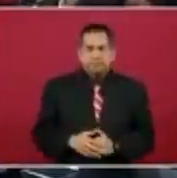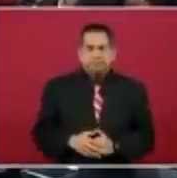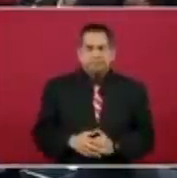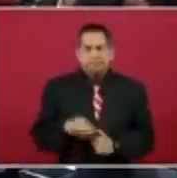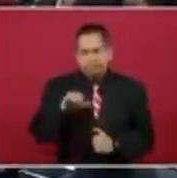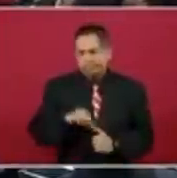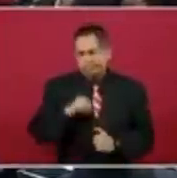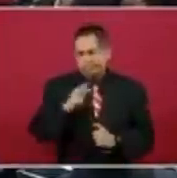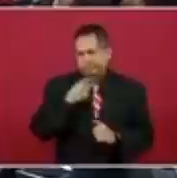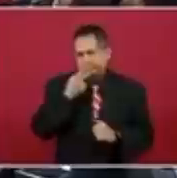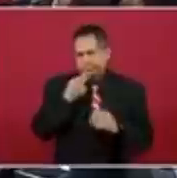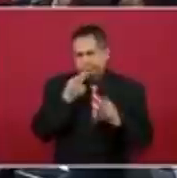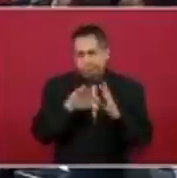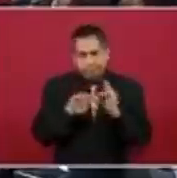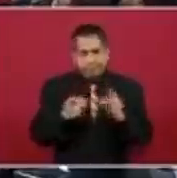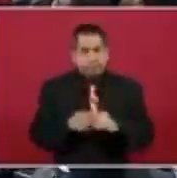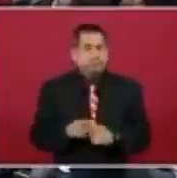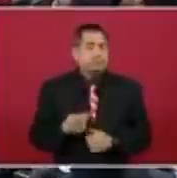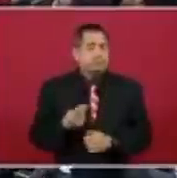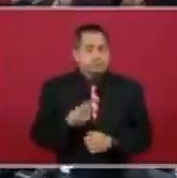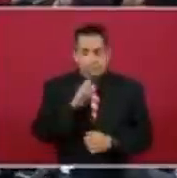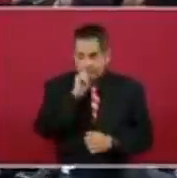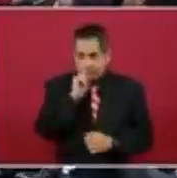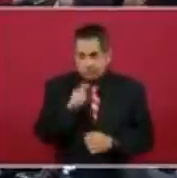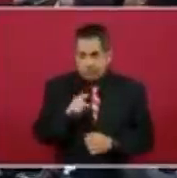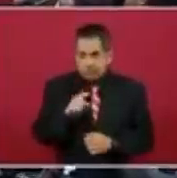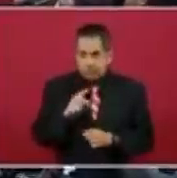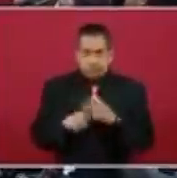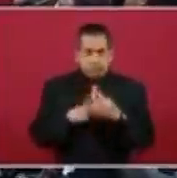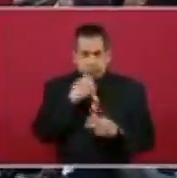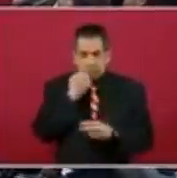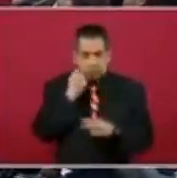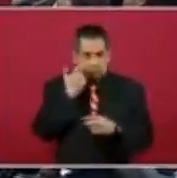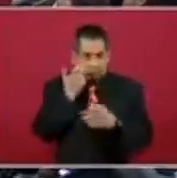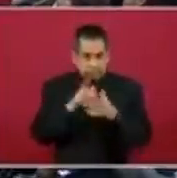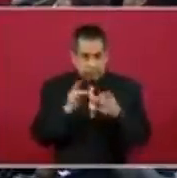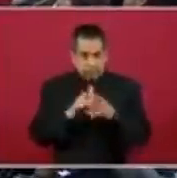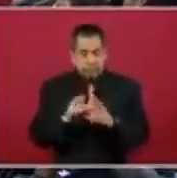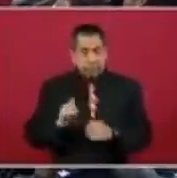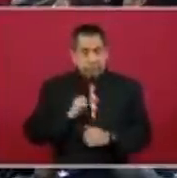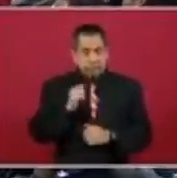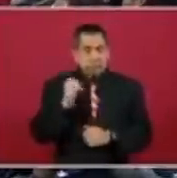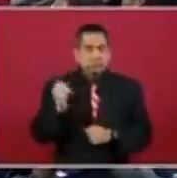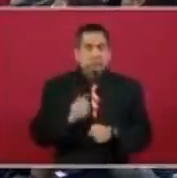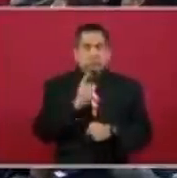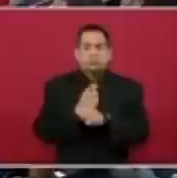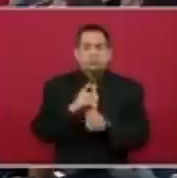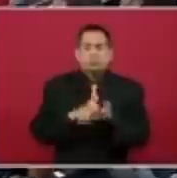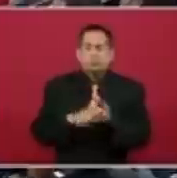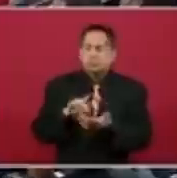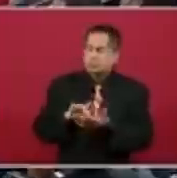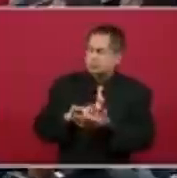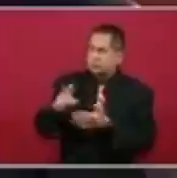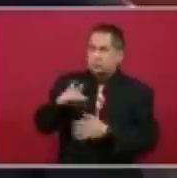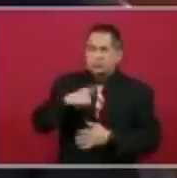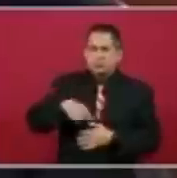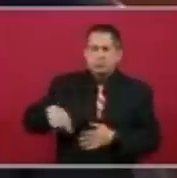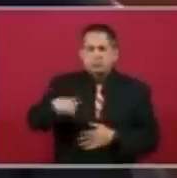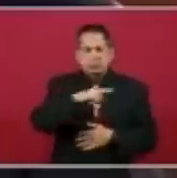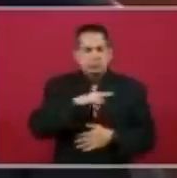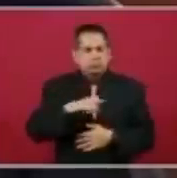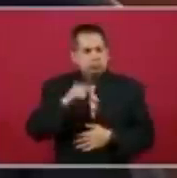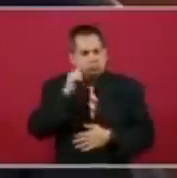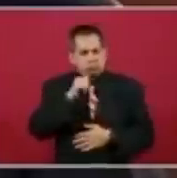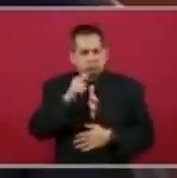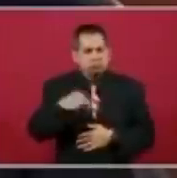eso también quiero aprovechar la oportunidad para agradecerles porque he contado